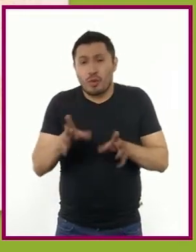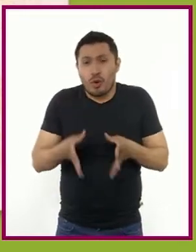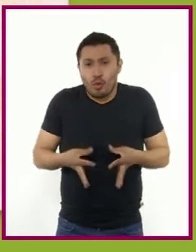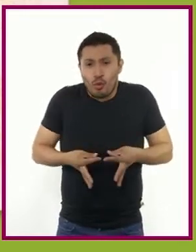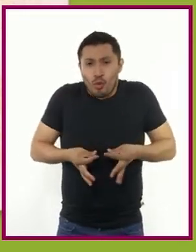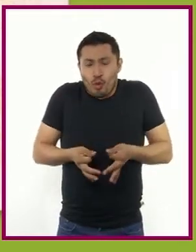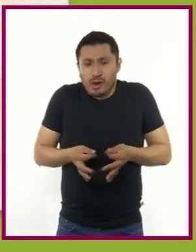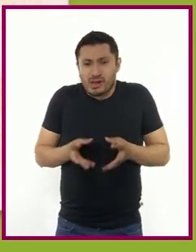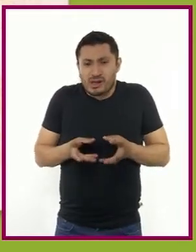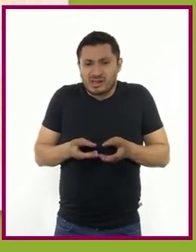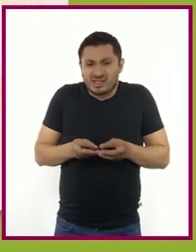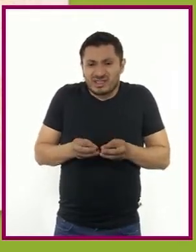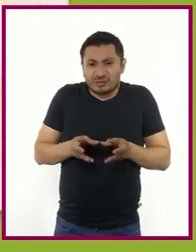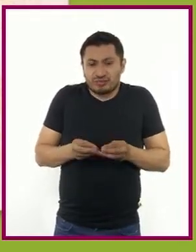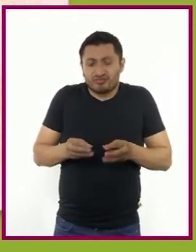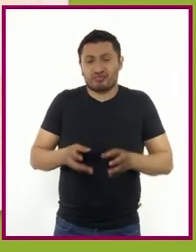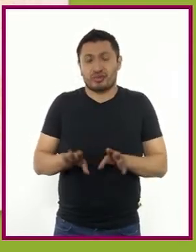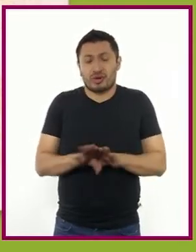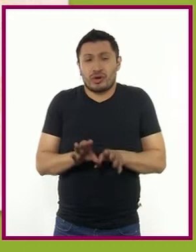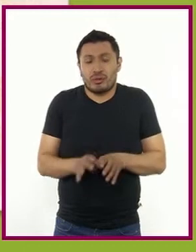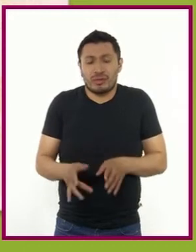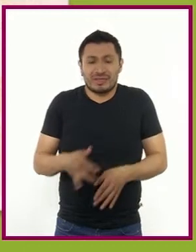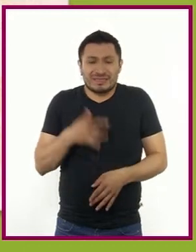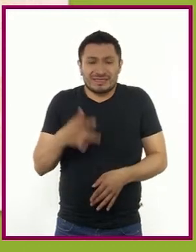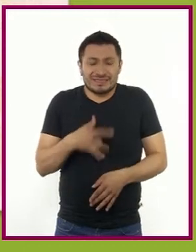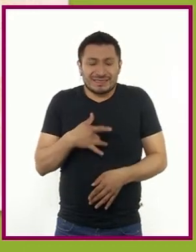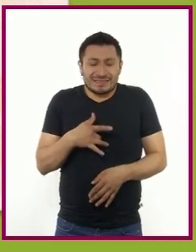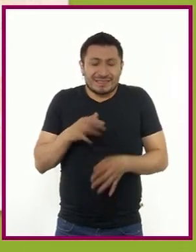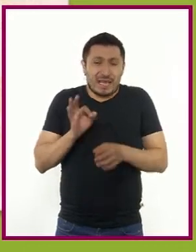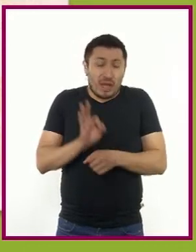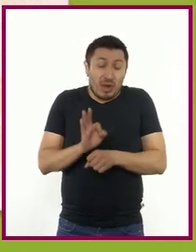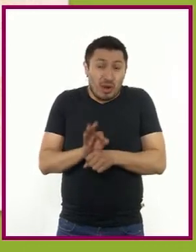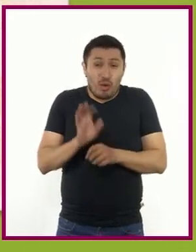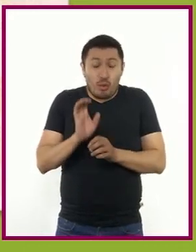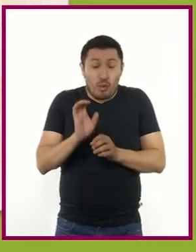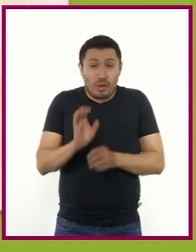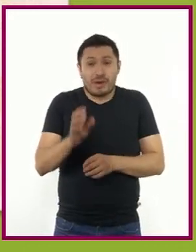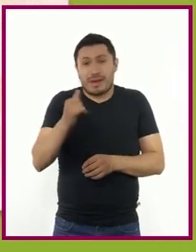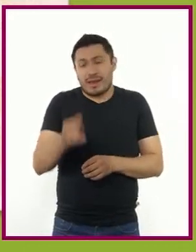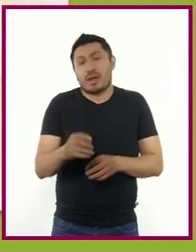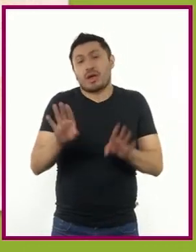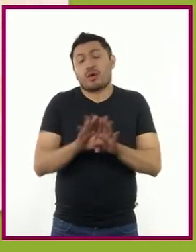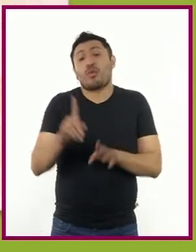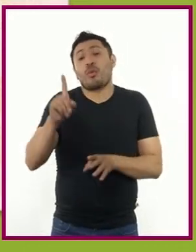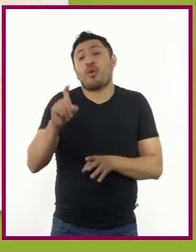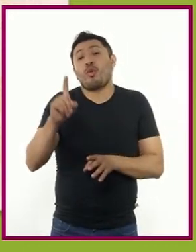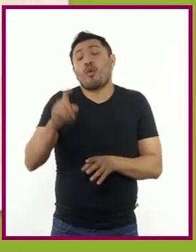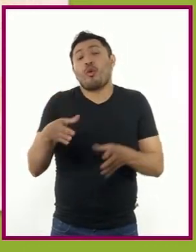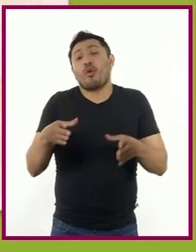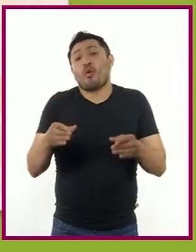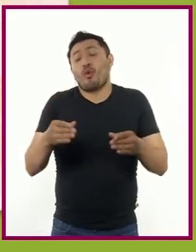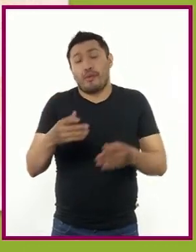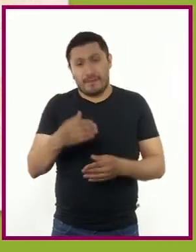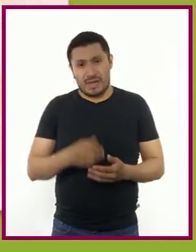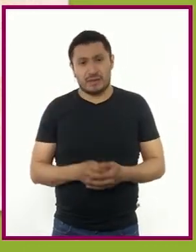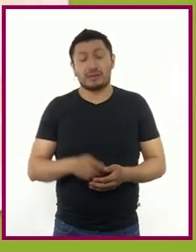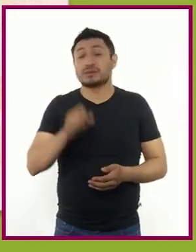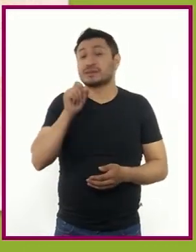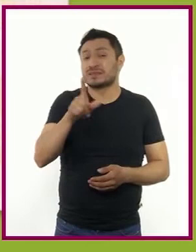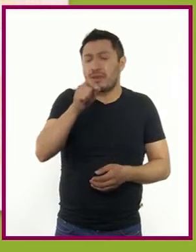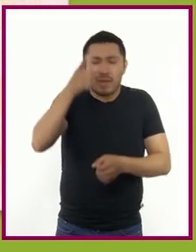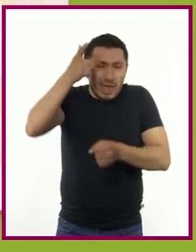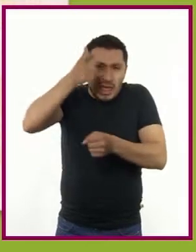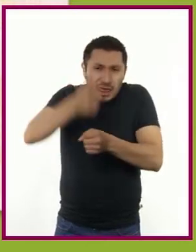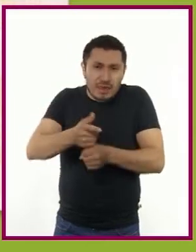y arrugados, sensibles al tacto y frecuentemente húmedos. Y también podemos identificar